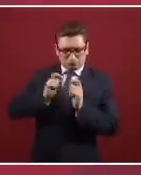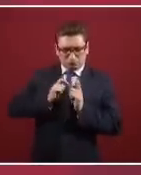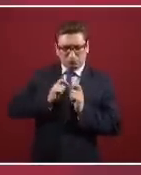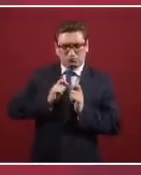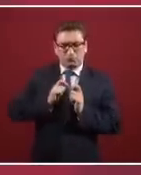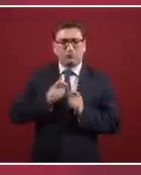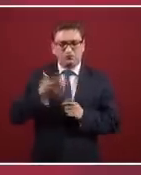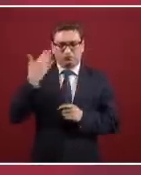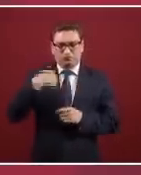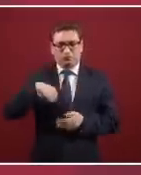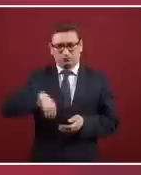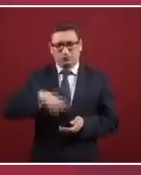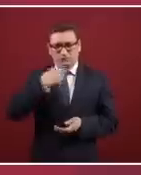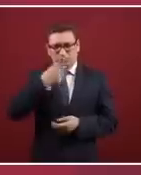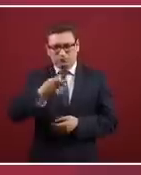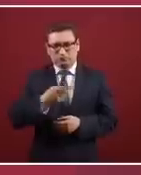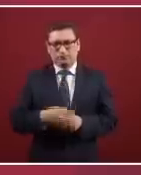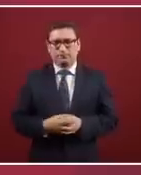se le